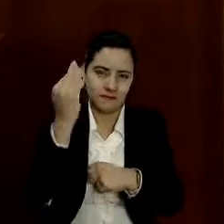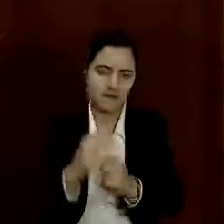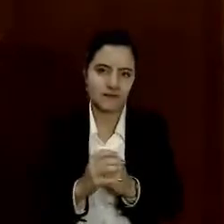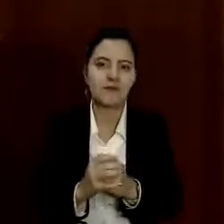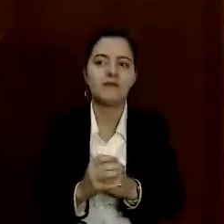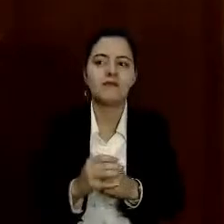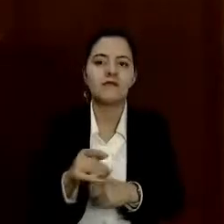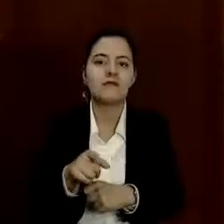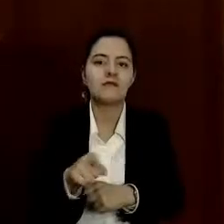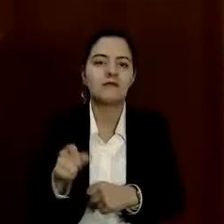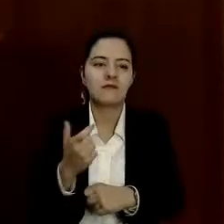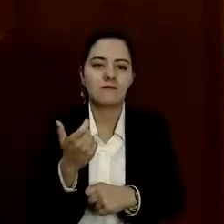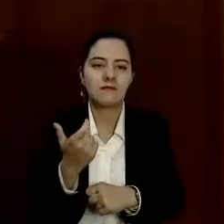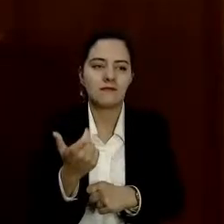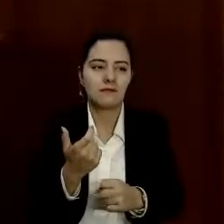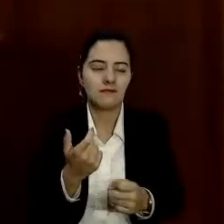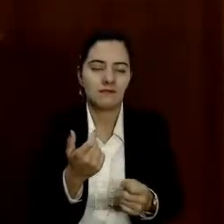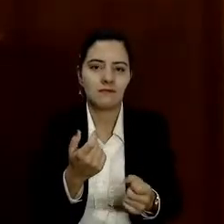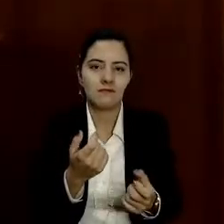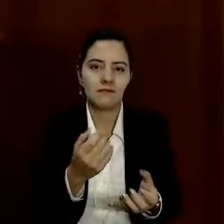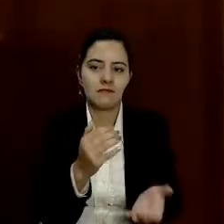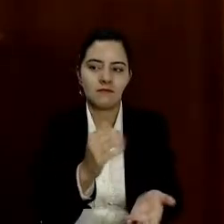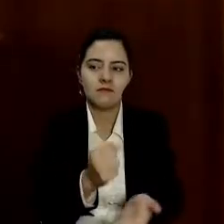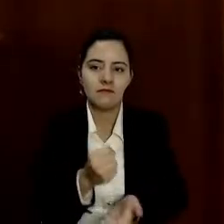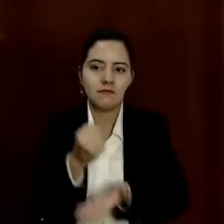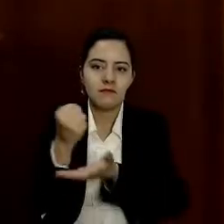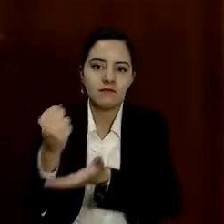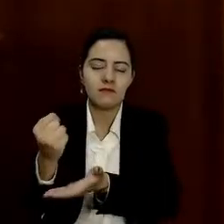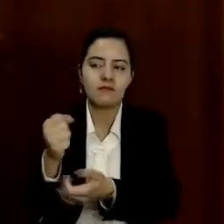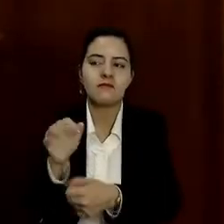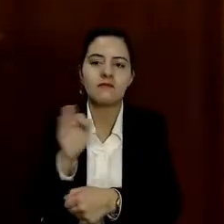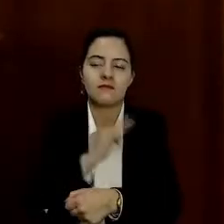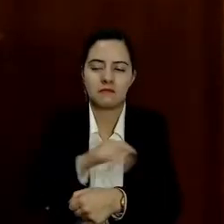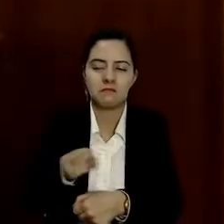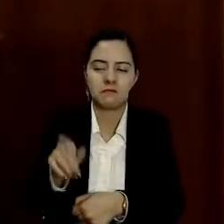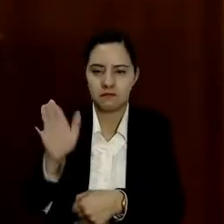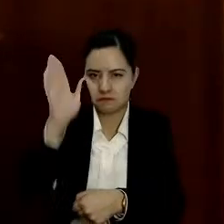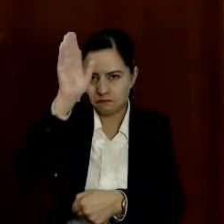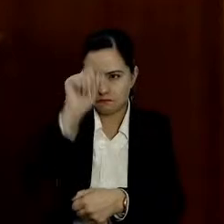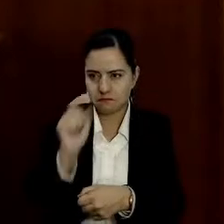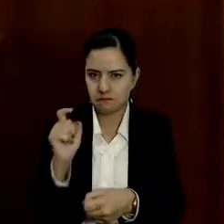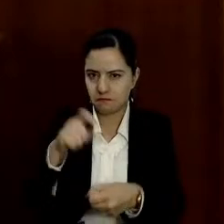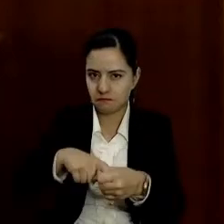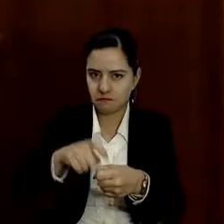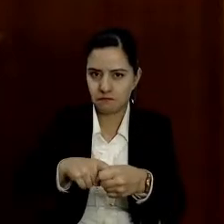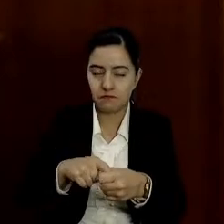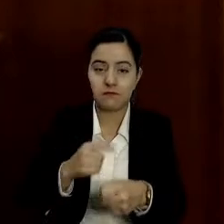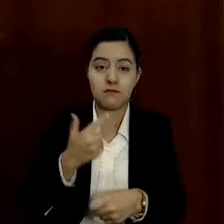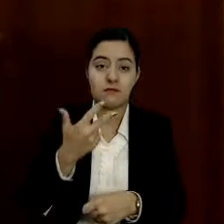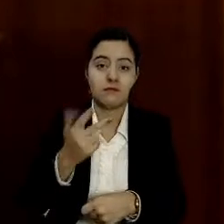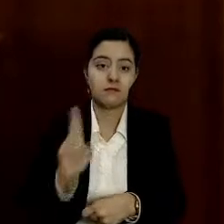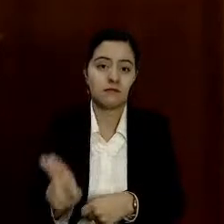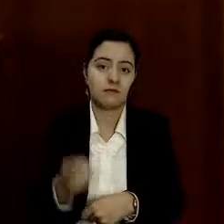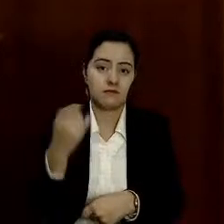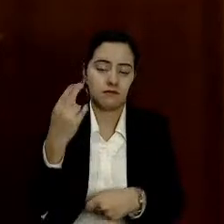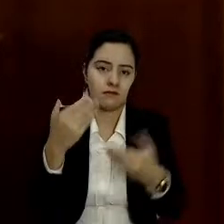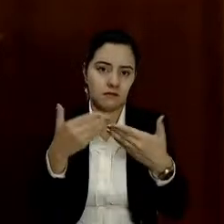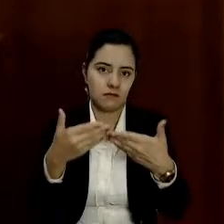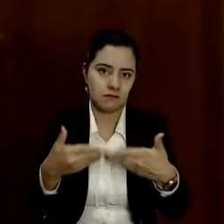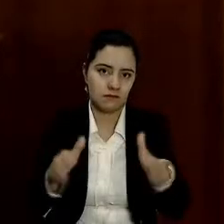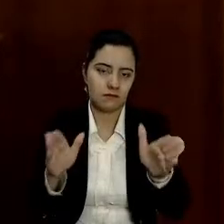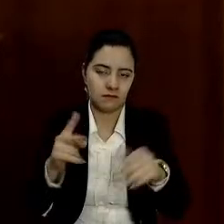contratos para ejecutar obras o servicios a 8 universidades públicas del país por parte